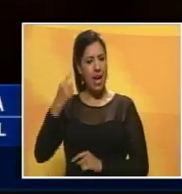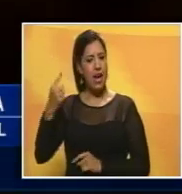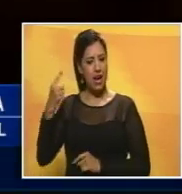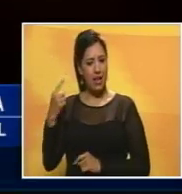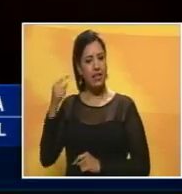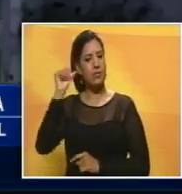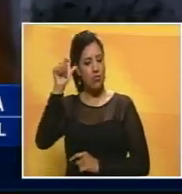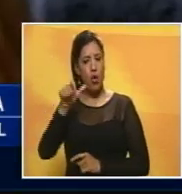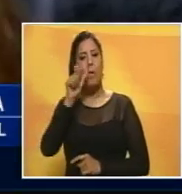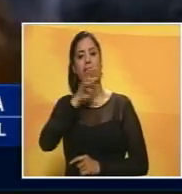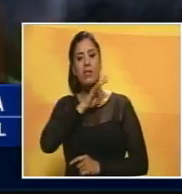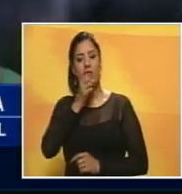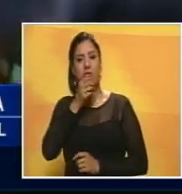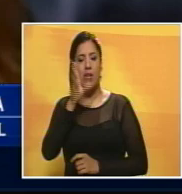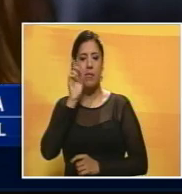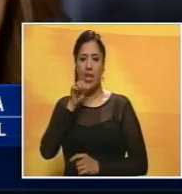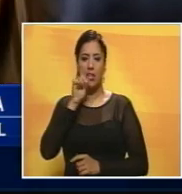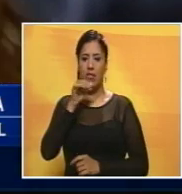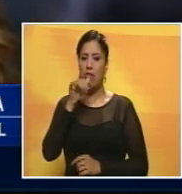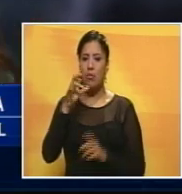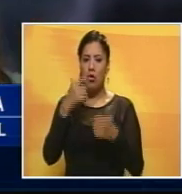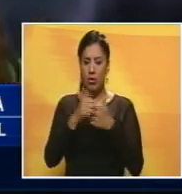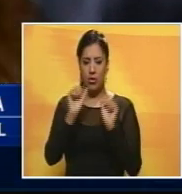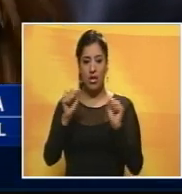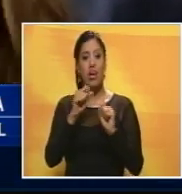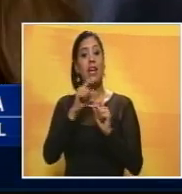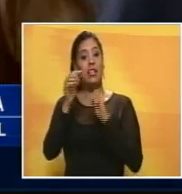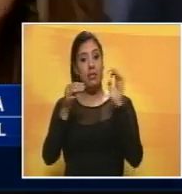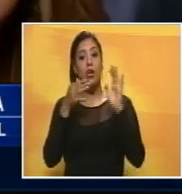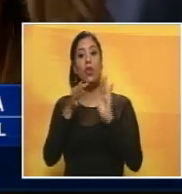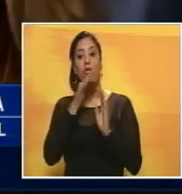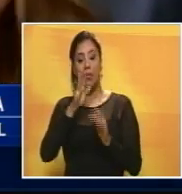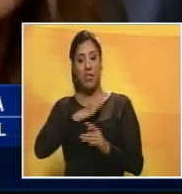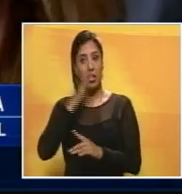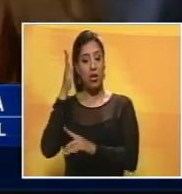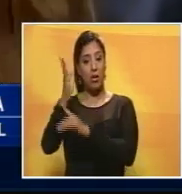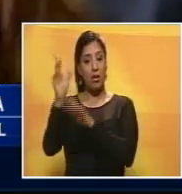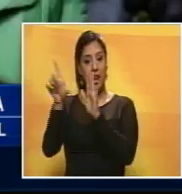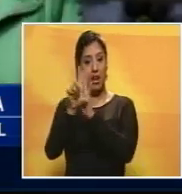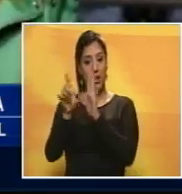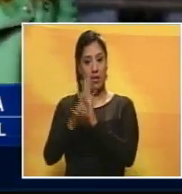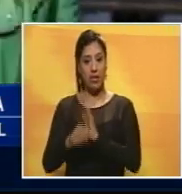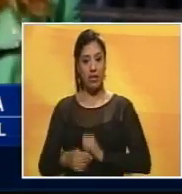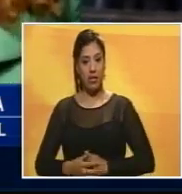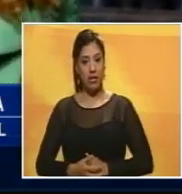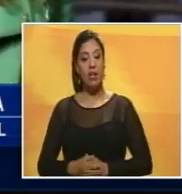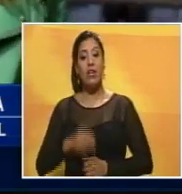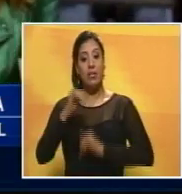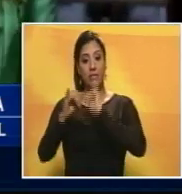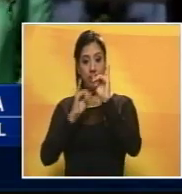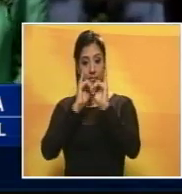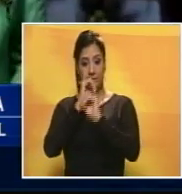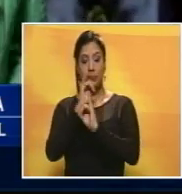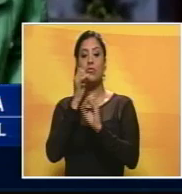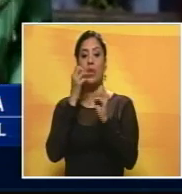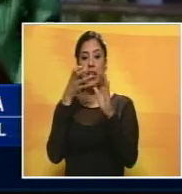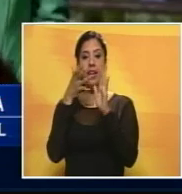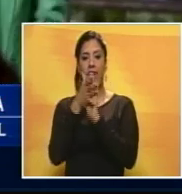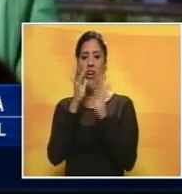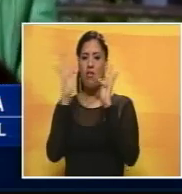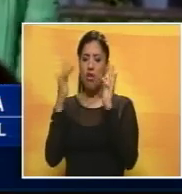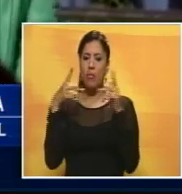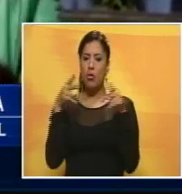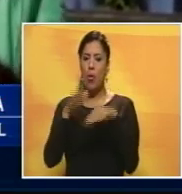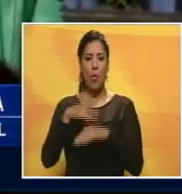atrás, Criss Angel se encargó de desmentir esta información y aseguró que tomaría acciones legales. Medios internacionales reseñaron que los